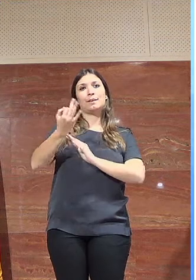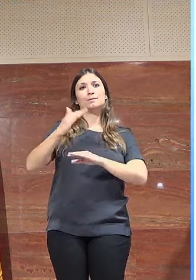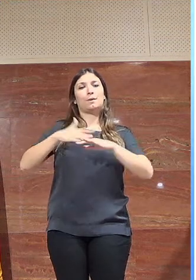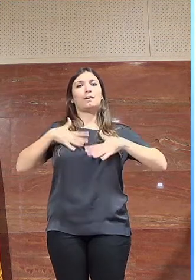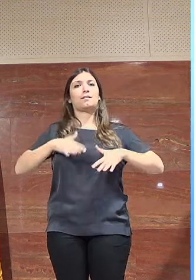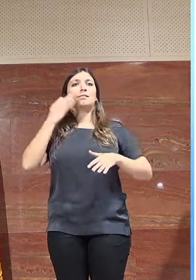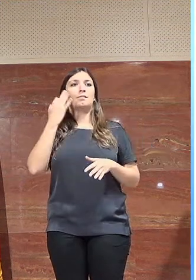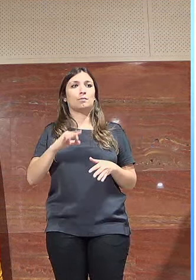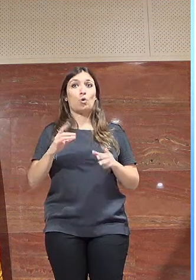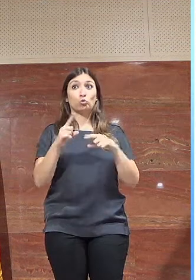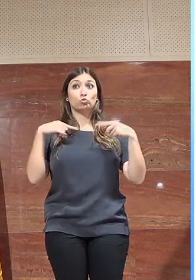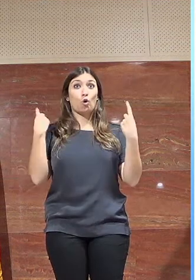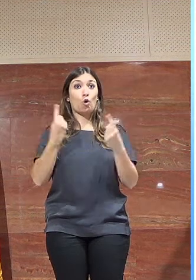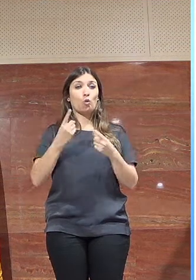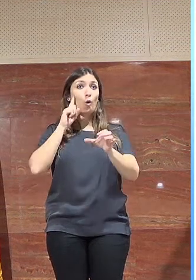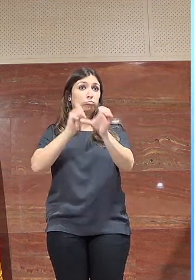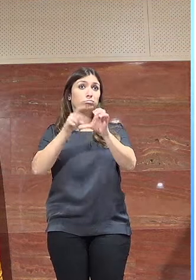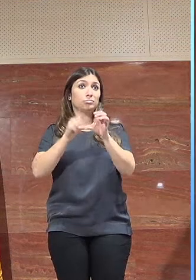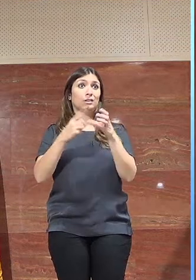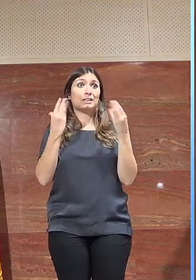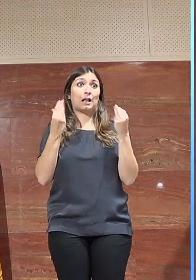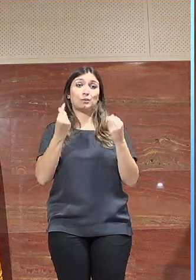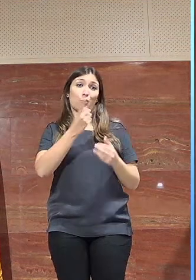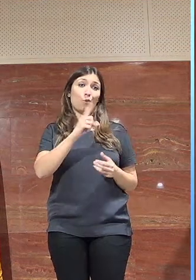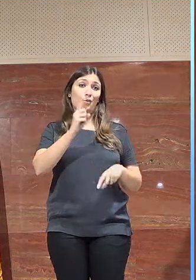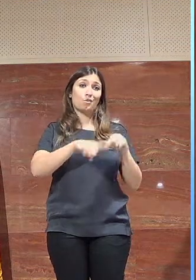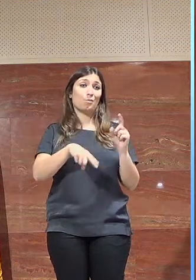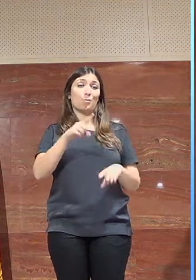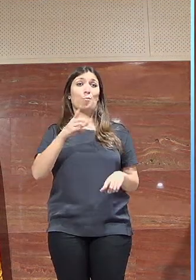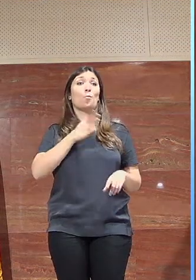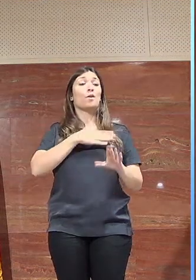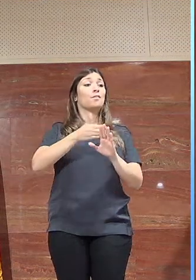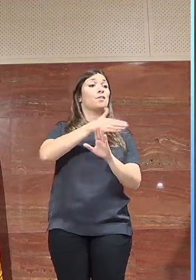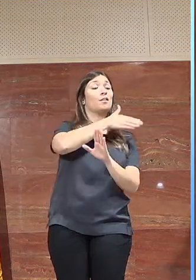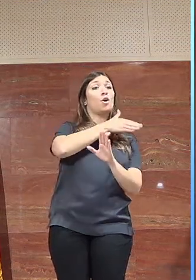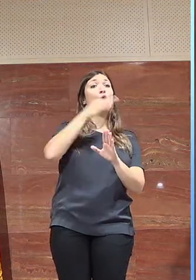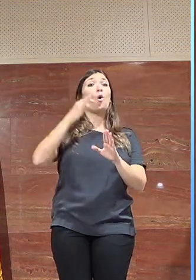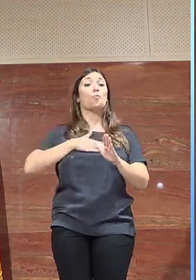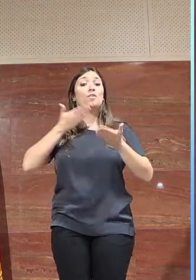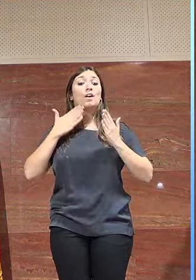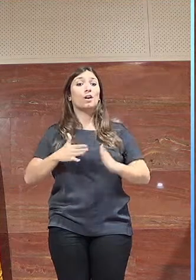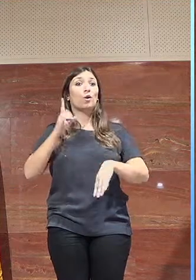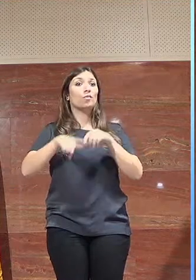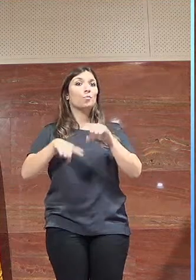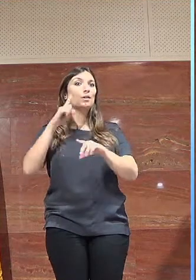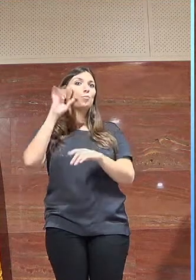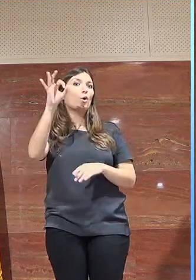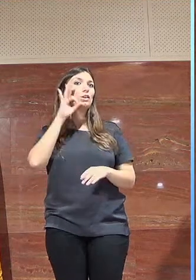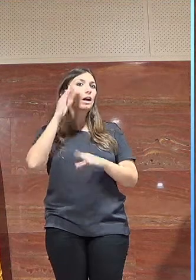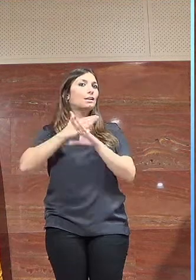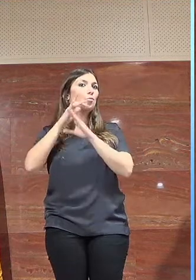tampoco somos todos tan participativos como deberíamos, o quizá como lo seremos dentro de unos años o como lo serán nuestros hijos, ¿no? Pero si partimos